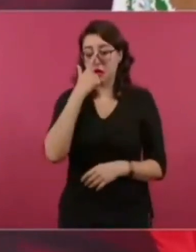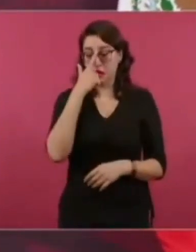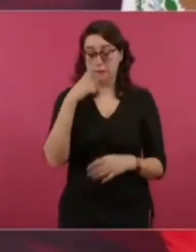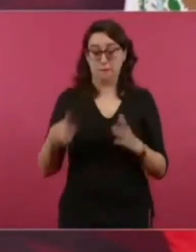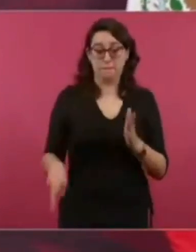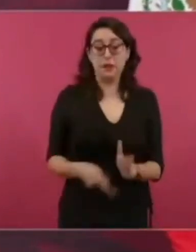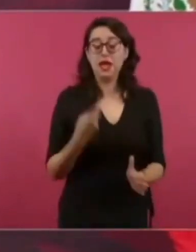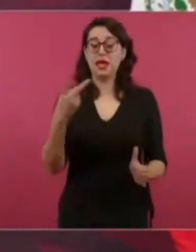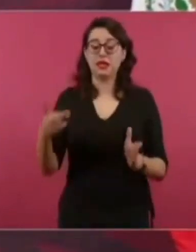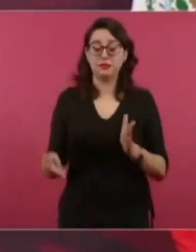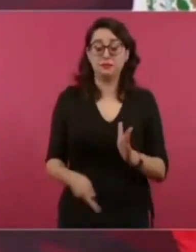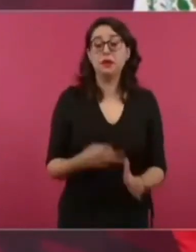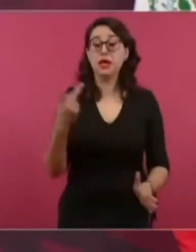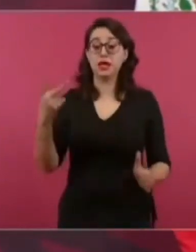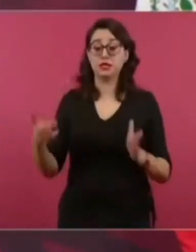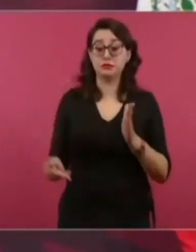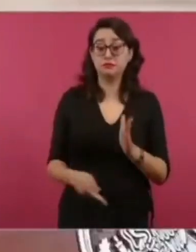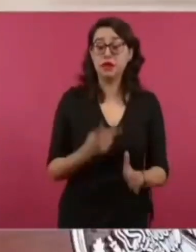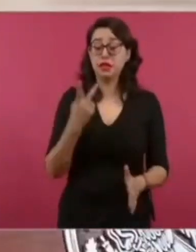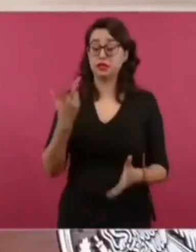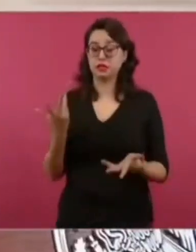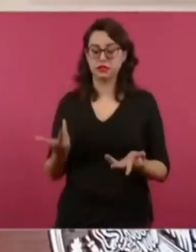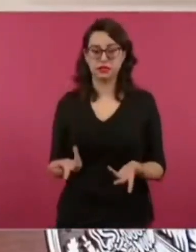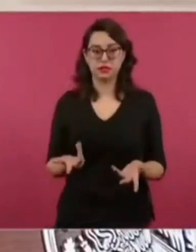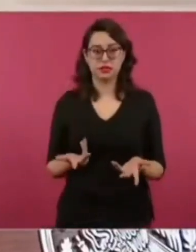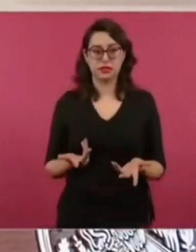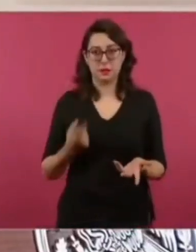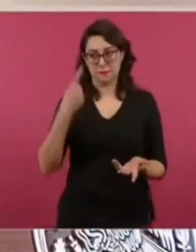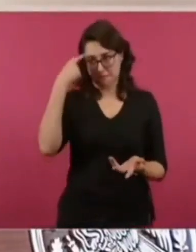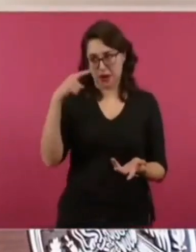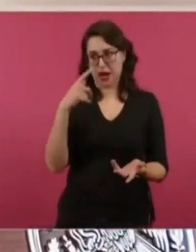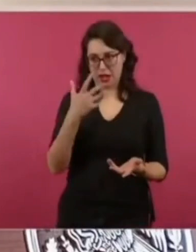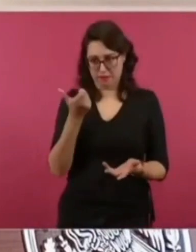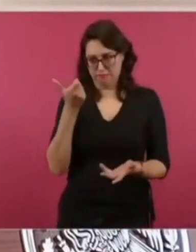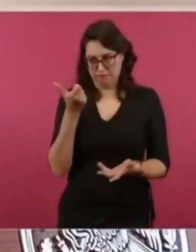ven cómo justificó Salinas